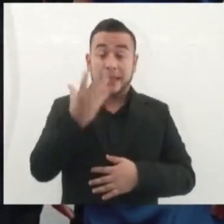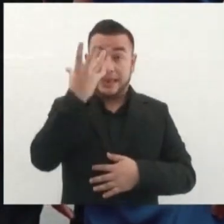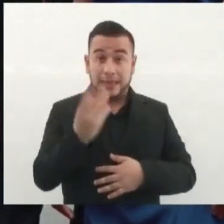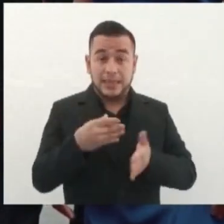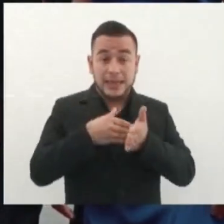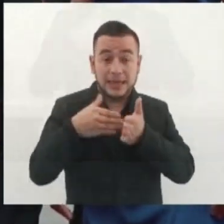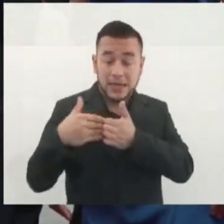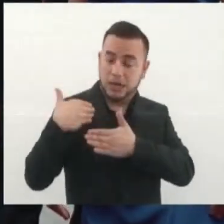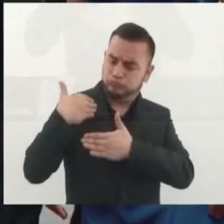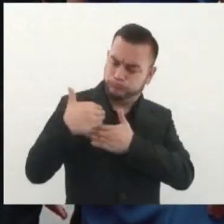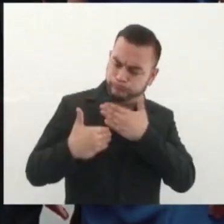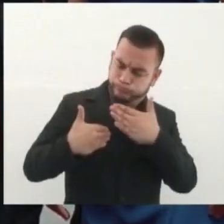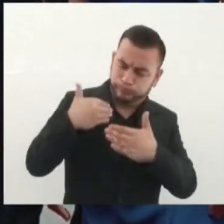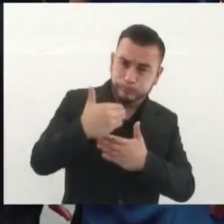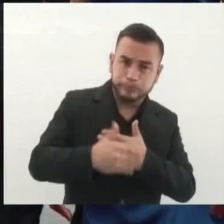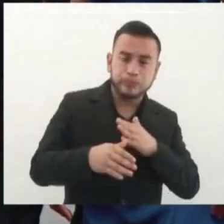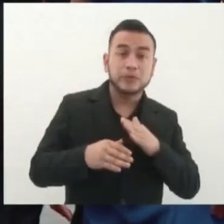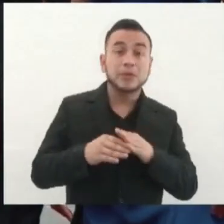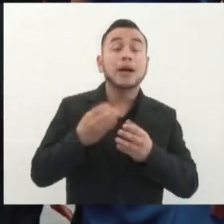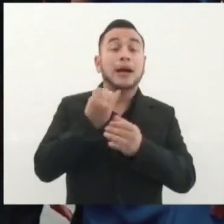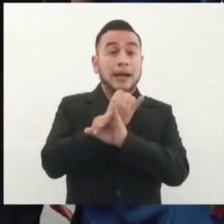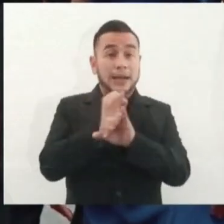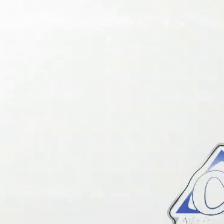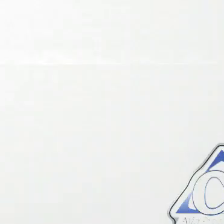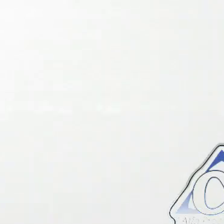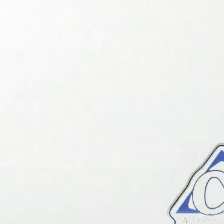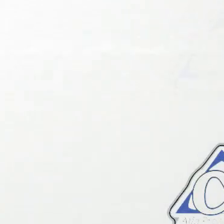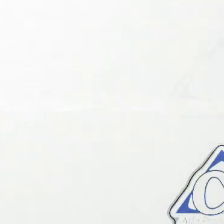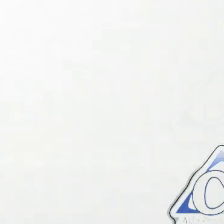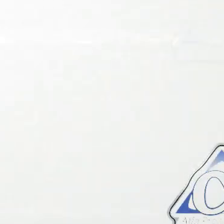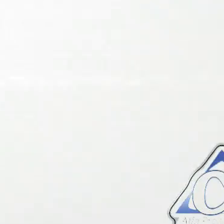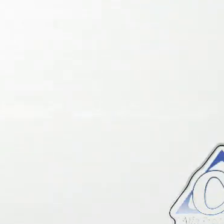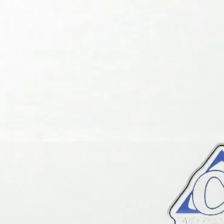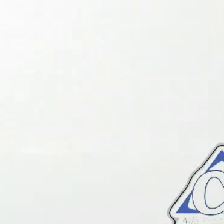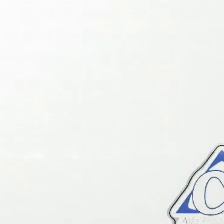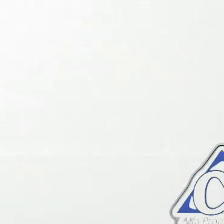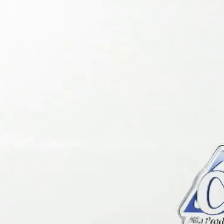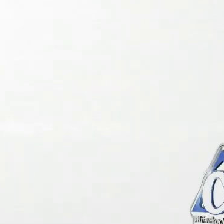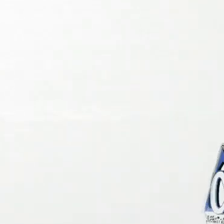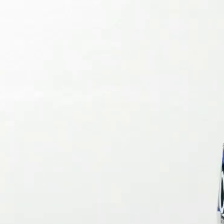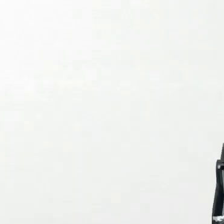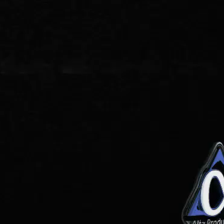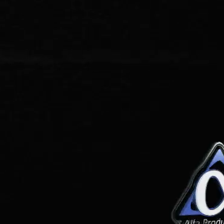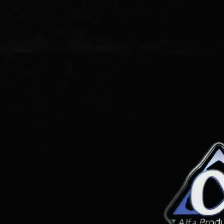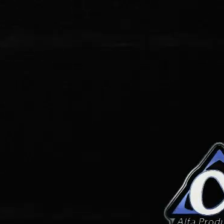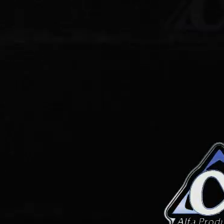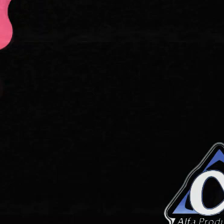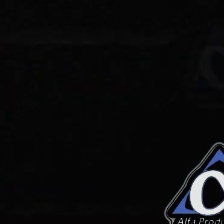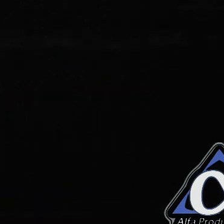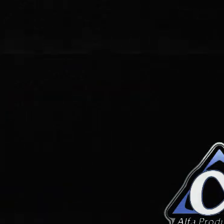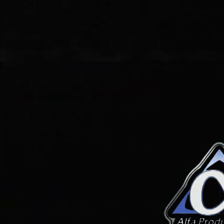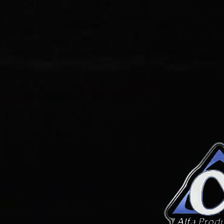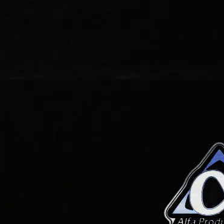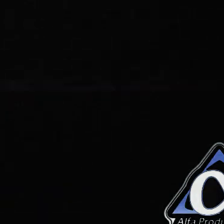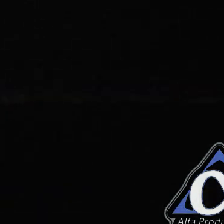iniciamos ese proceso de independencia. Te invito a seguir viendo nuestro contenido de Alfa Producciones y dale